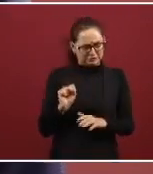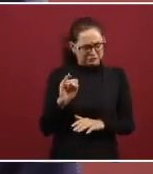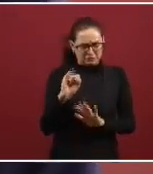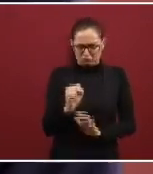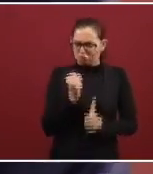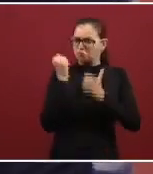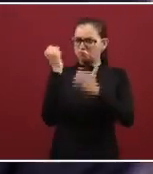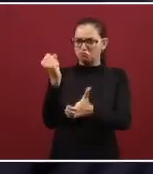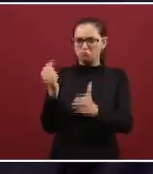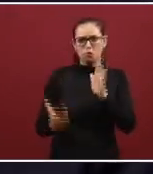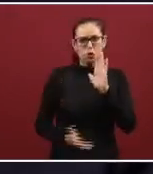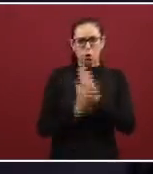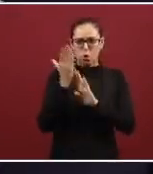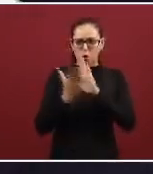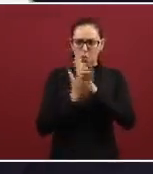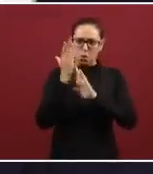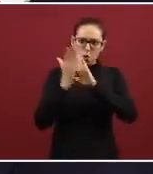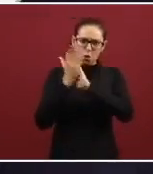inversión para